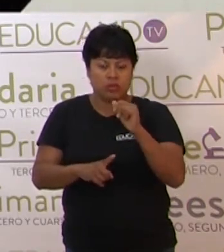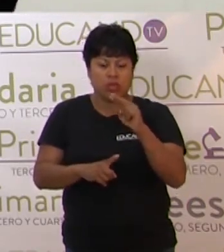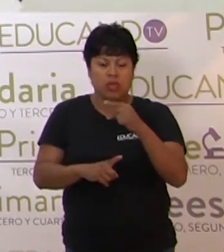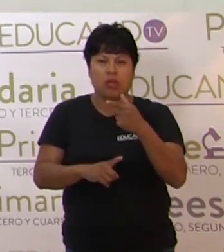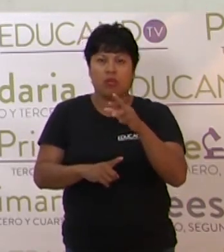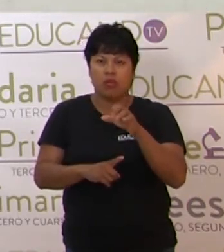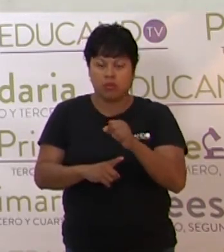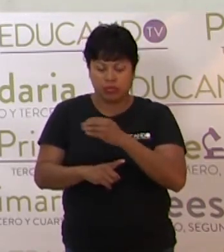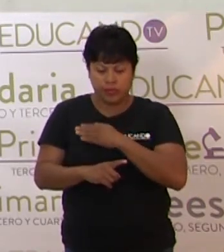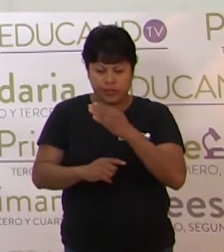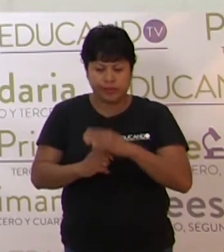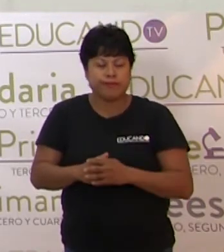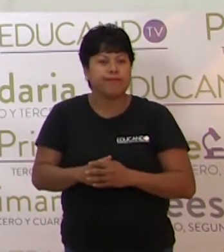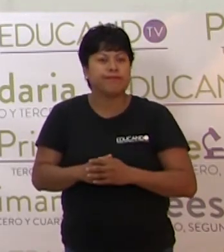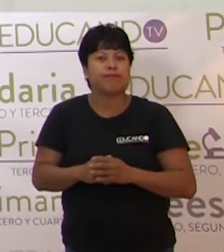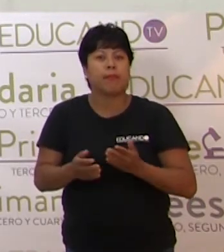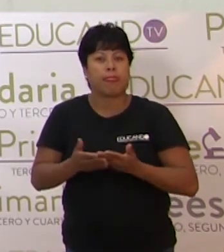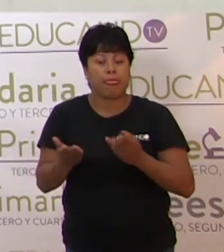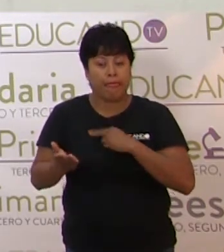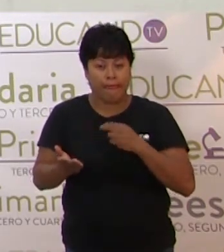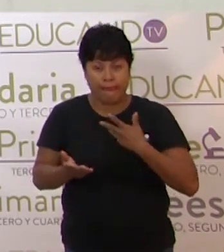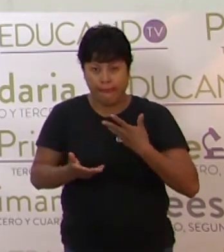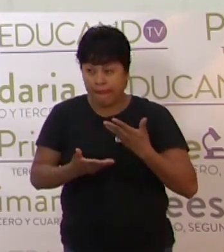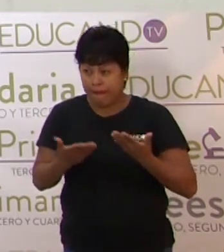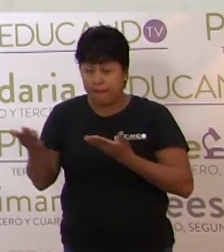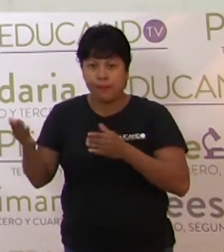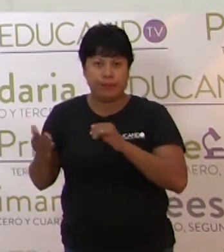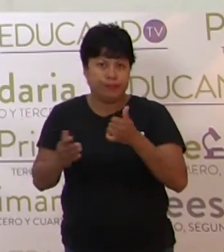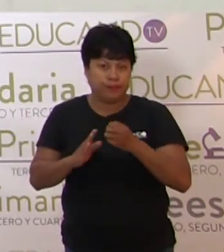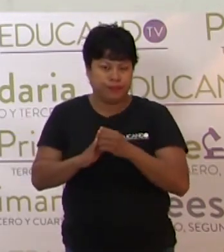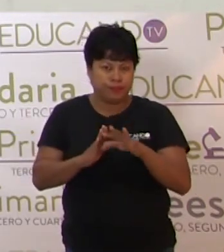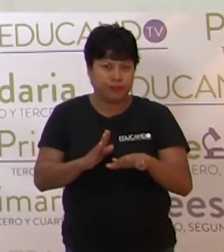bueno aquí tenemos otro ejemplo